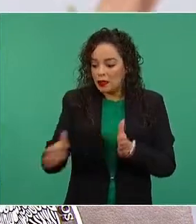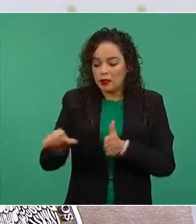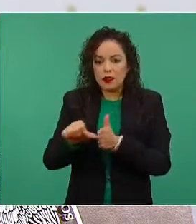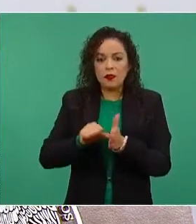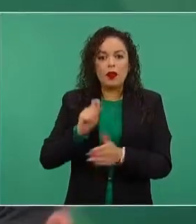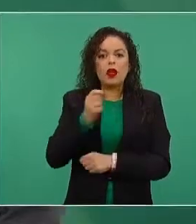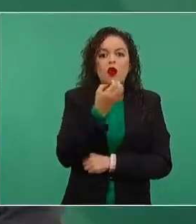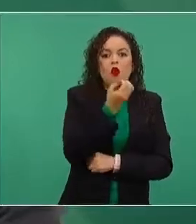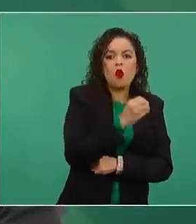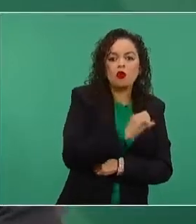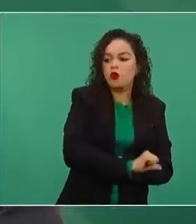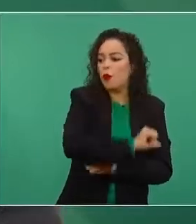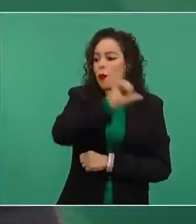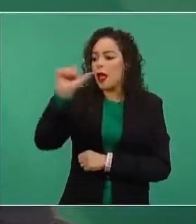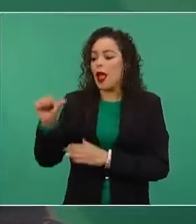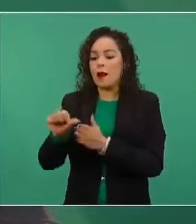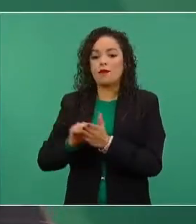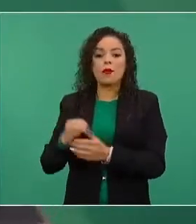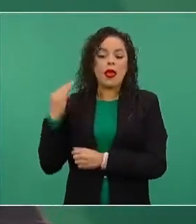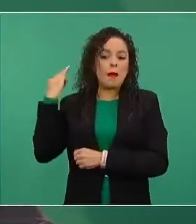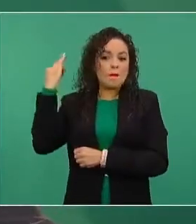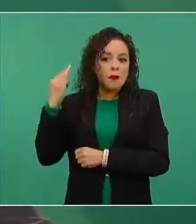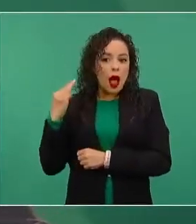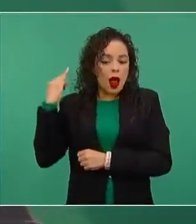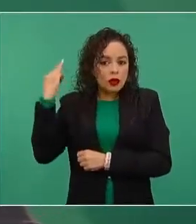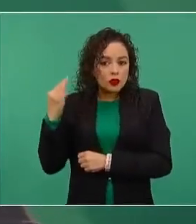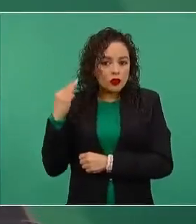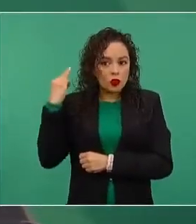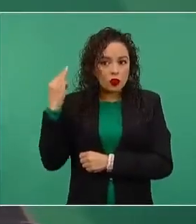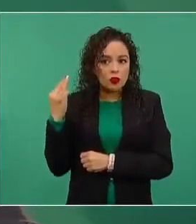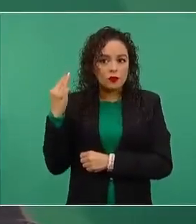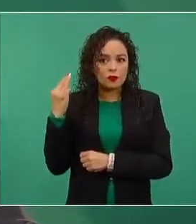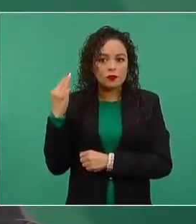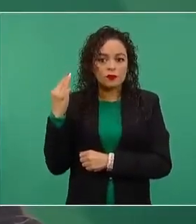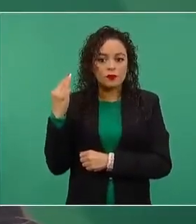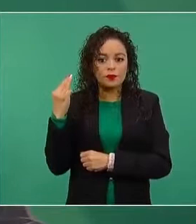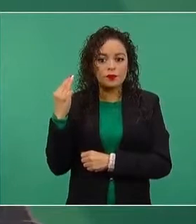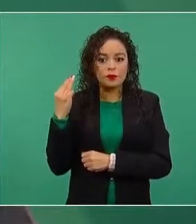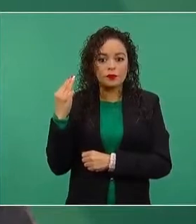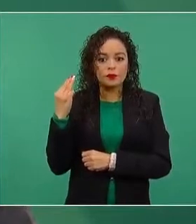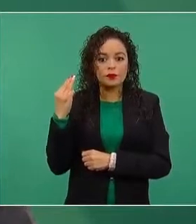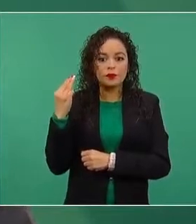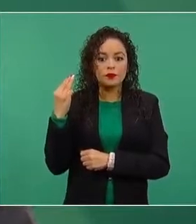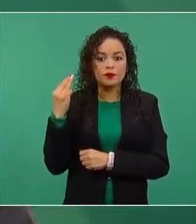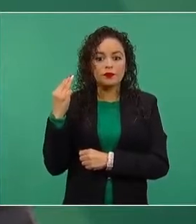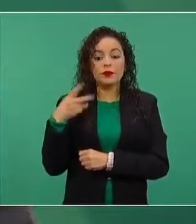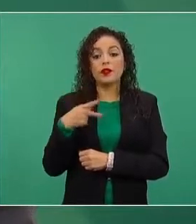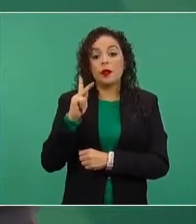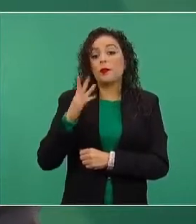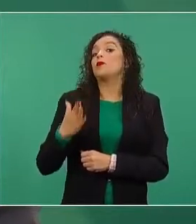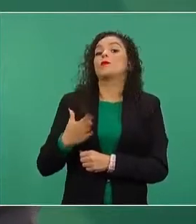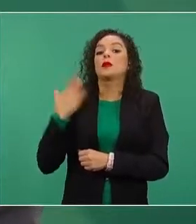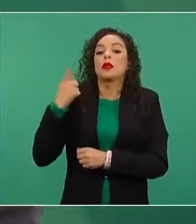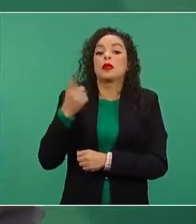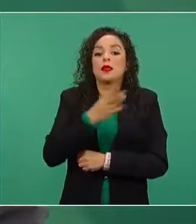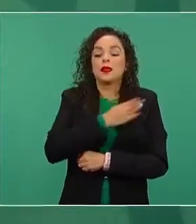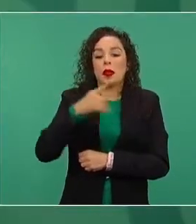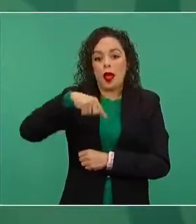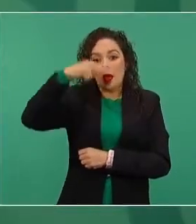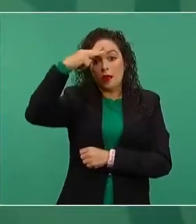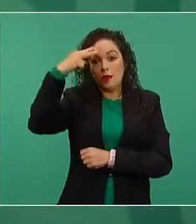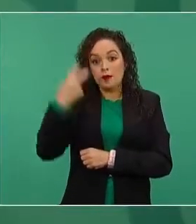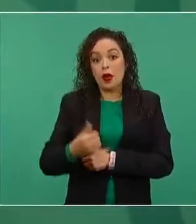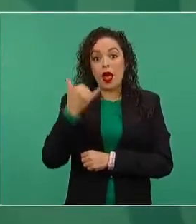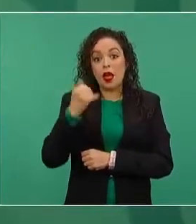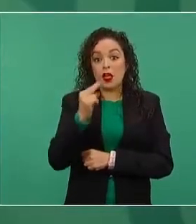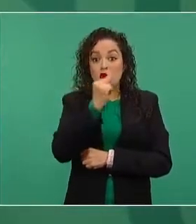octubre hasta marzo, y por alguna razón que ha sido afortunada, en México, al igual que en todo el hemisferio